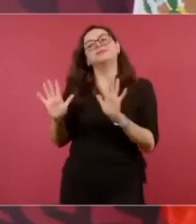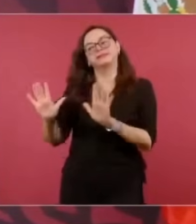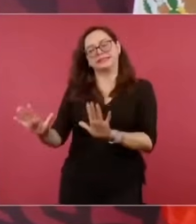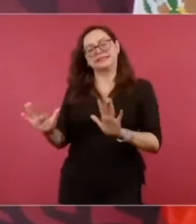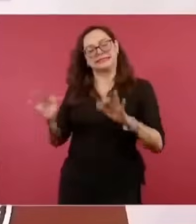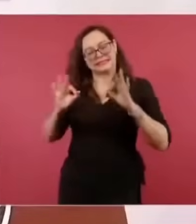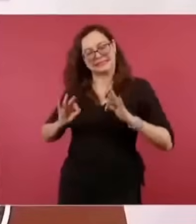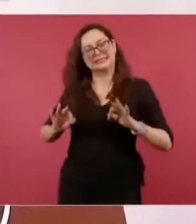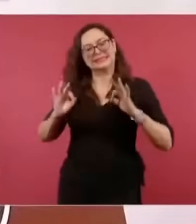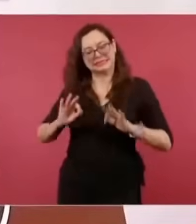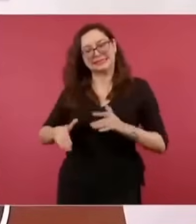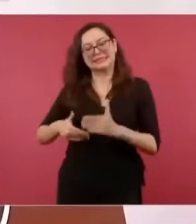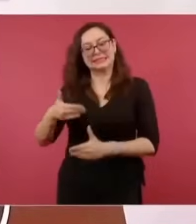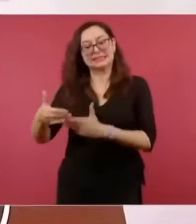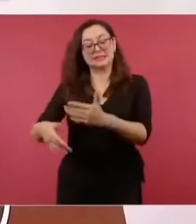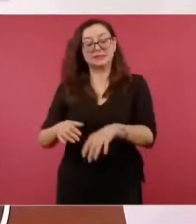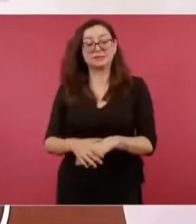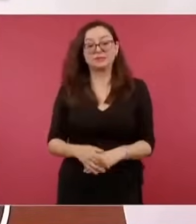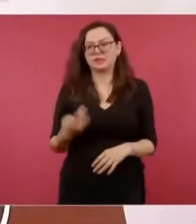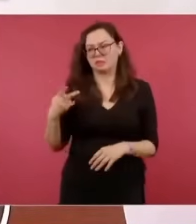¿creen ustedes que hicieron algo